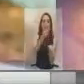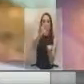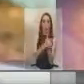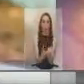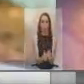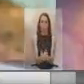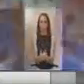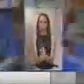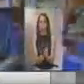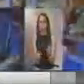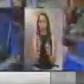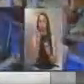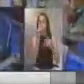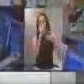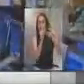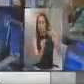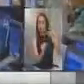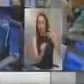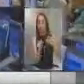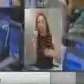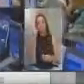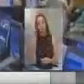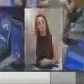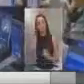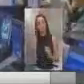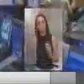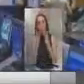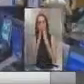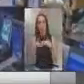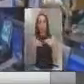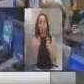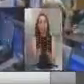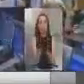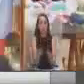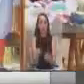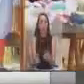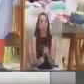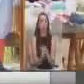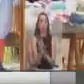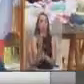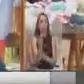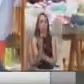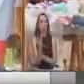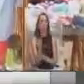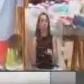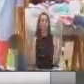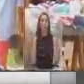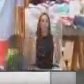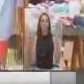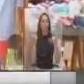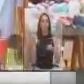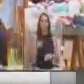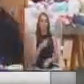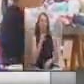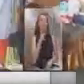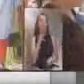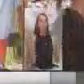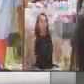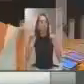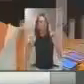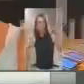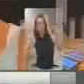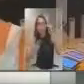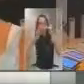otras restricciones. Sí, me parece un buen regalo hoy en día, está de moda. De deporte, creemos, exactamente. ¿Para eso te gustaría? Sí,